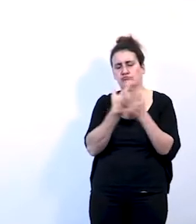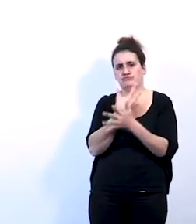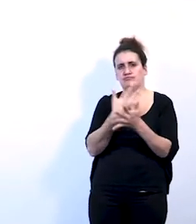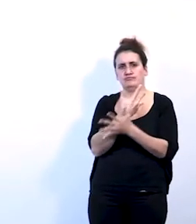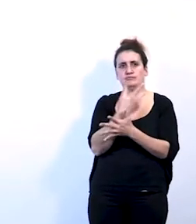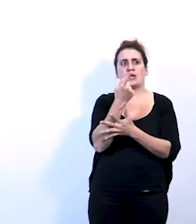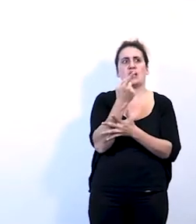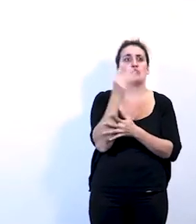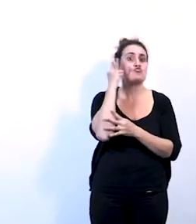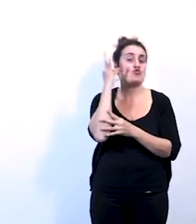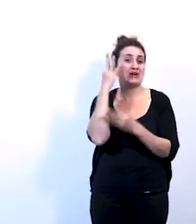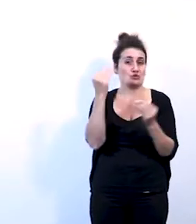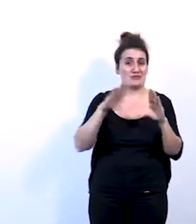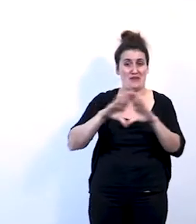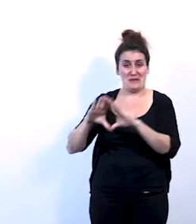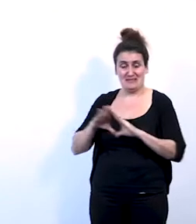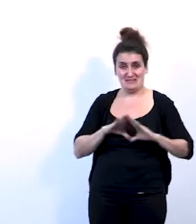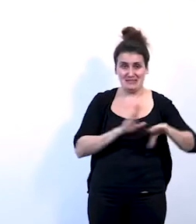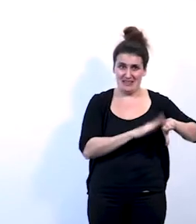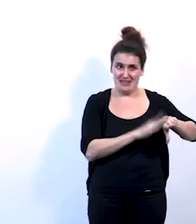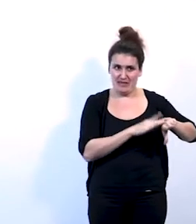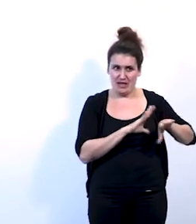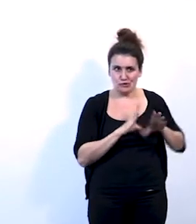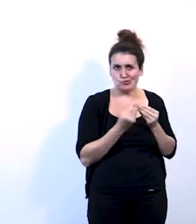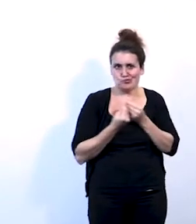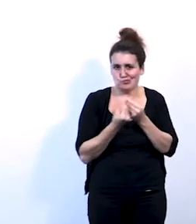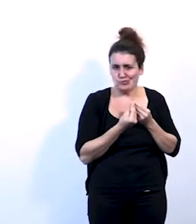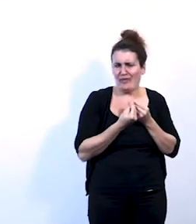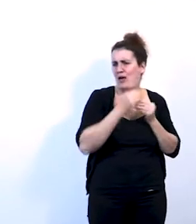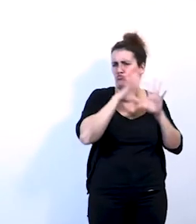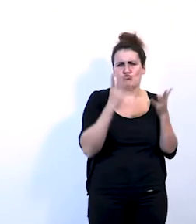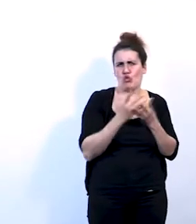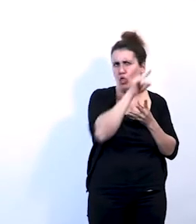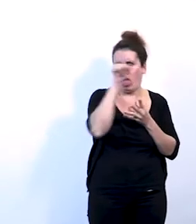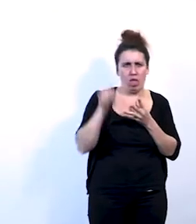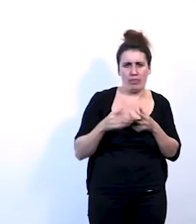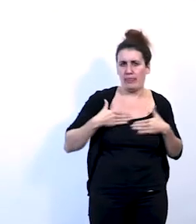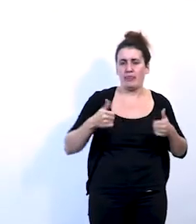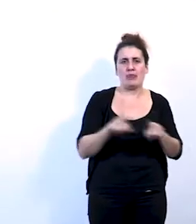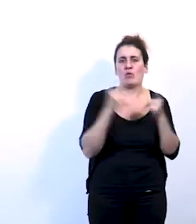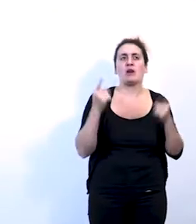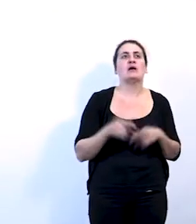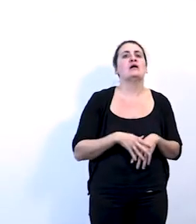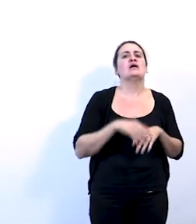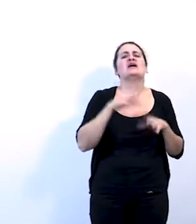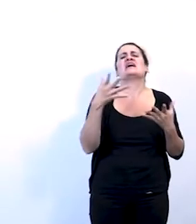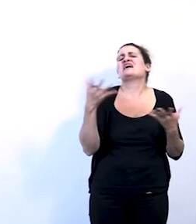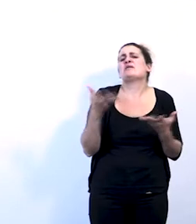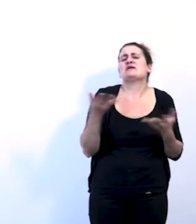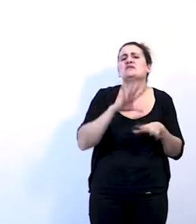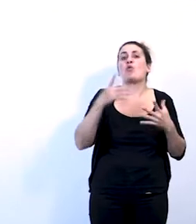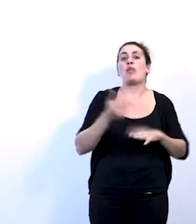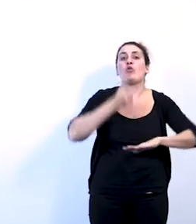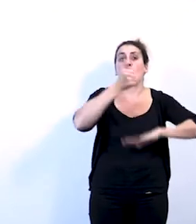a muchas mujeres feministas de izquierdas de cualquier parte del mundo. ¿Qué sucede cuando en el poder lo